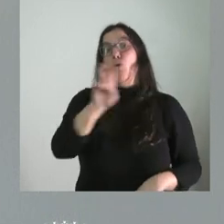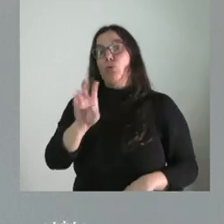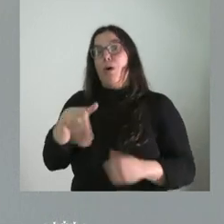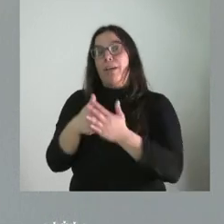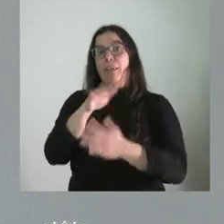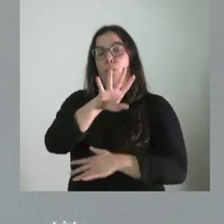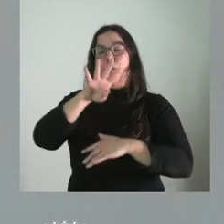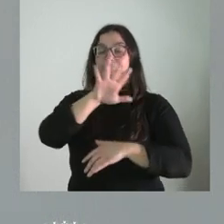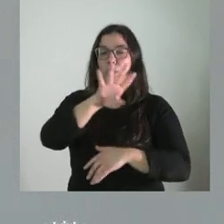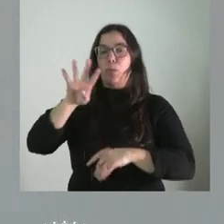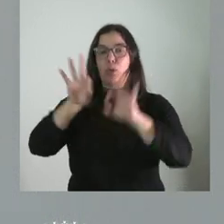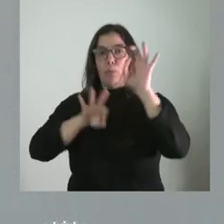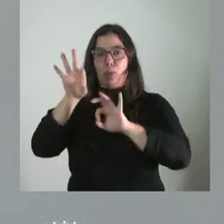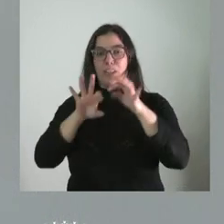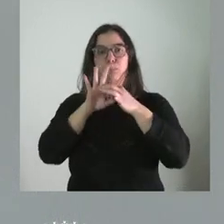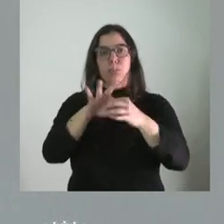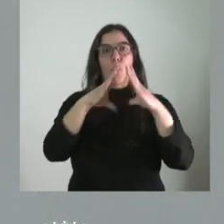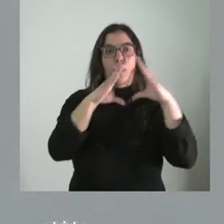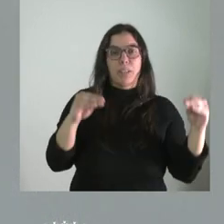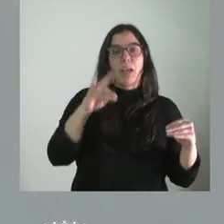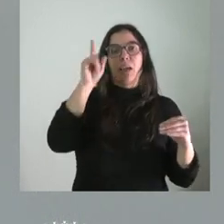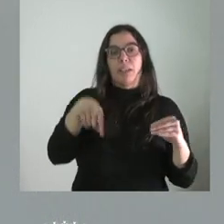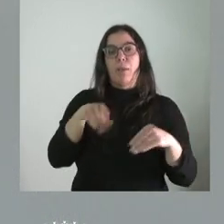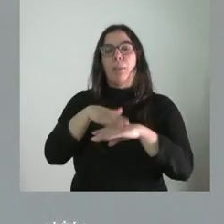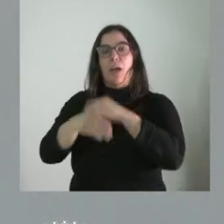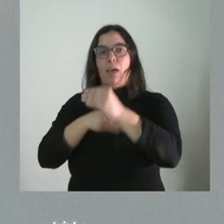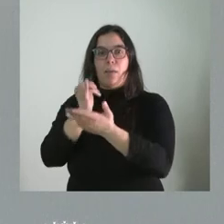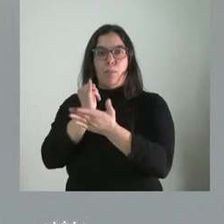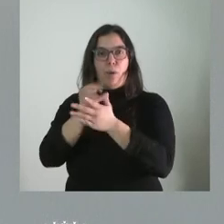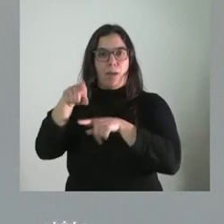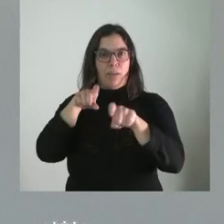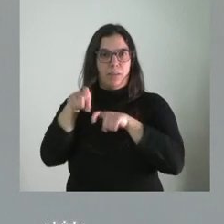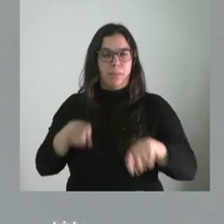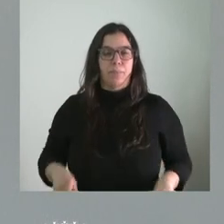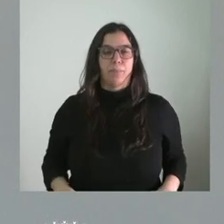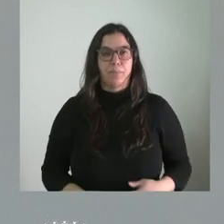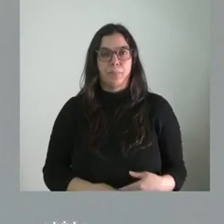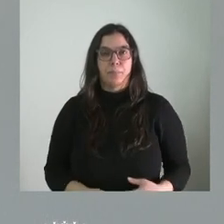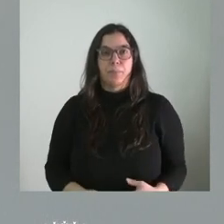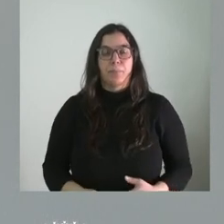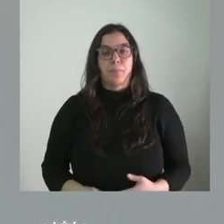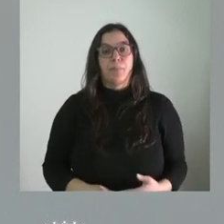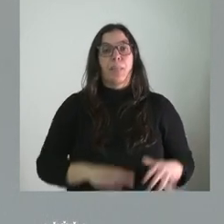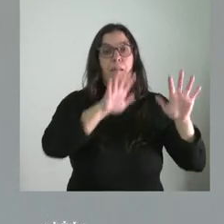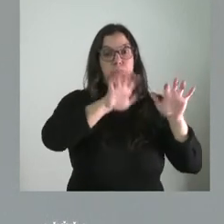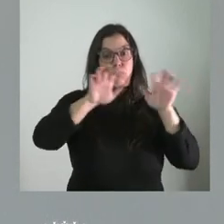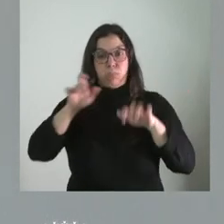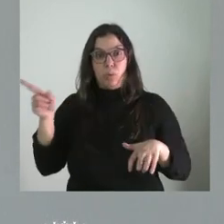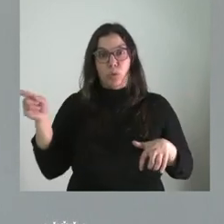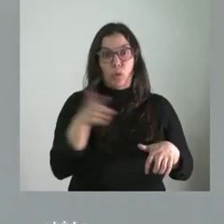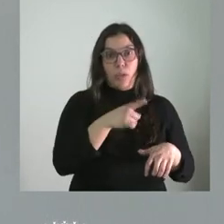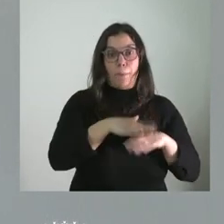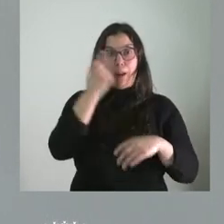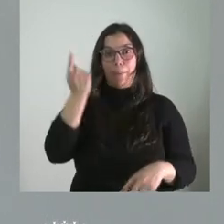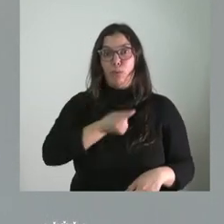tasas de carácter universitario y tasas para la realización de las pruebas de la Pau el coste que esta nueva rebaja de tasas tiene para los